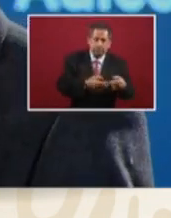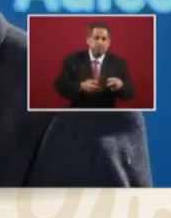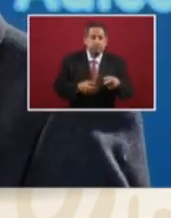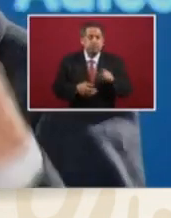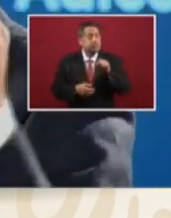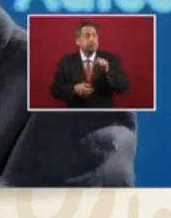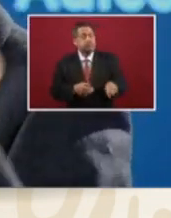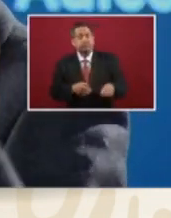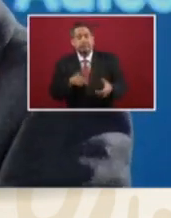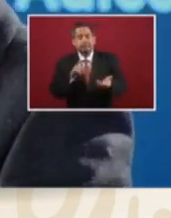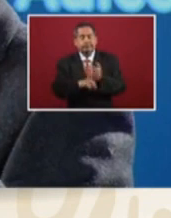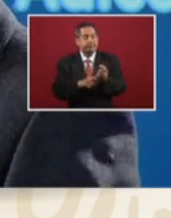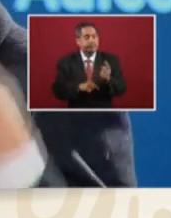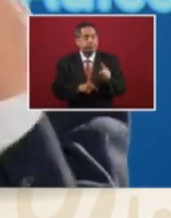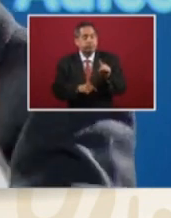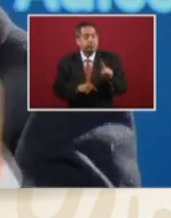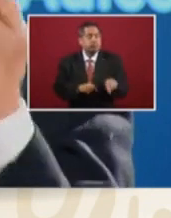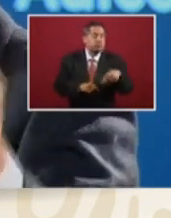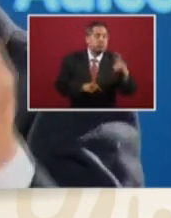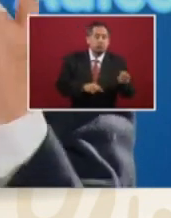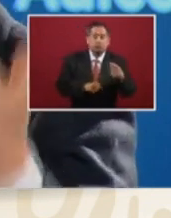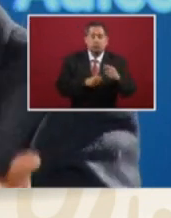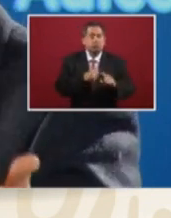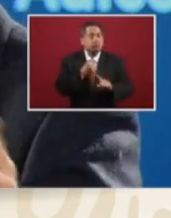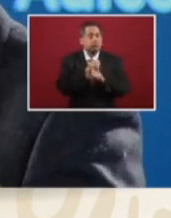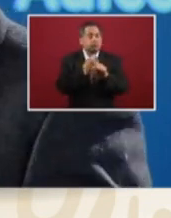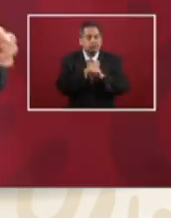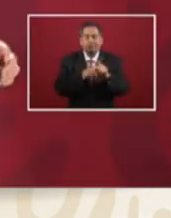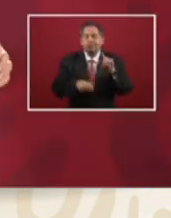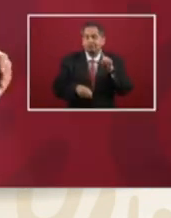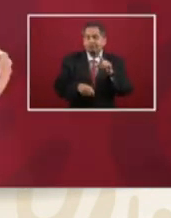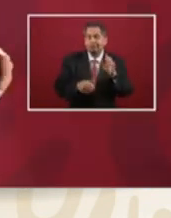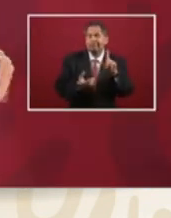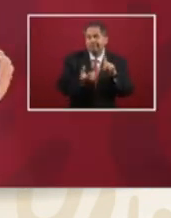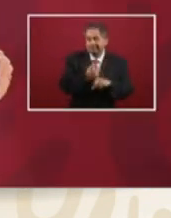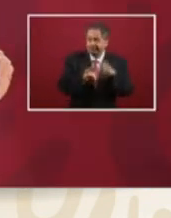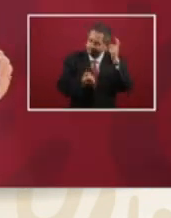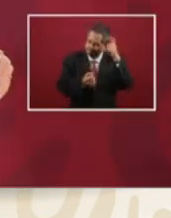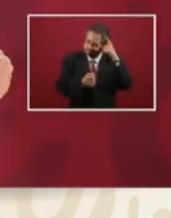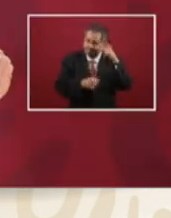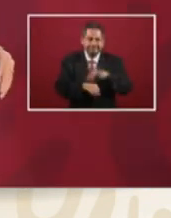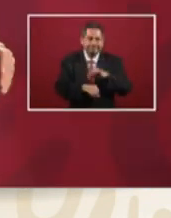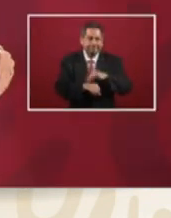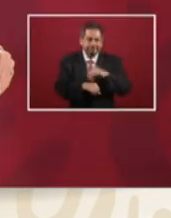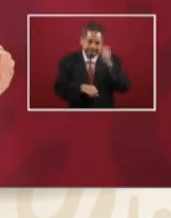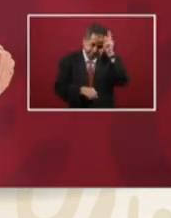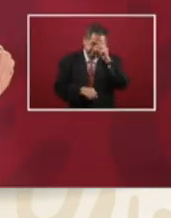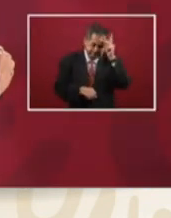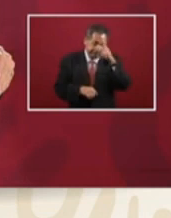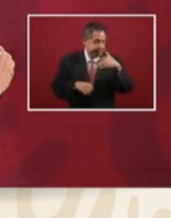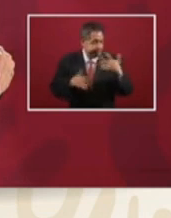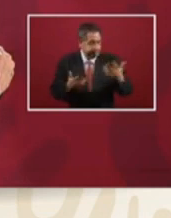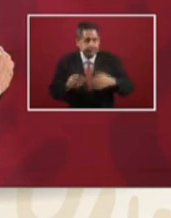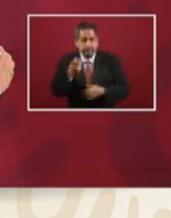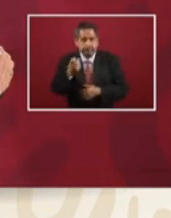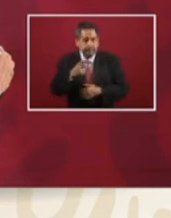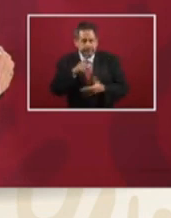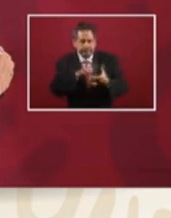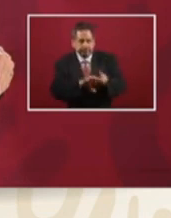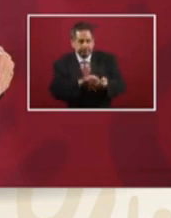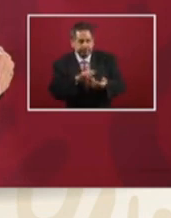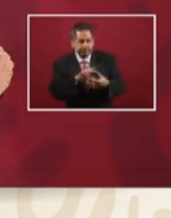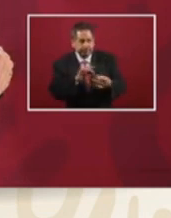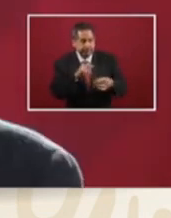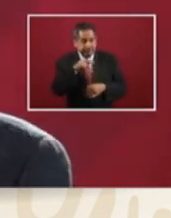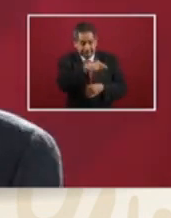tienen cuando menos un otro problema de tipo psiquiátrico. Y en ese sentido queremos que el consumo de sustancias no se vea como